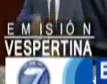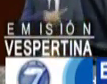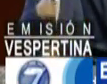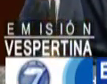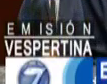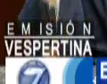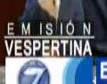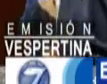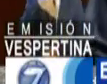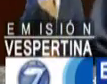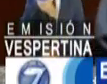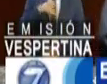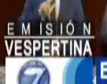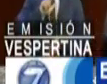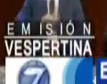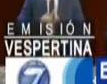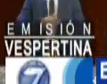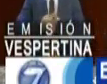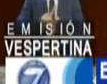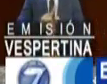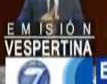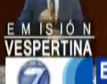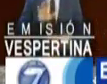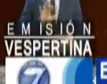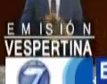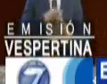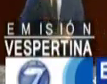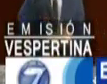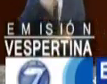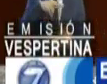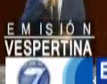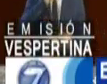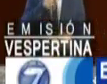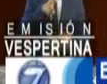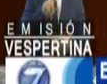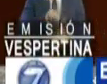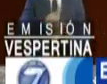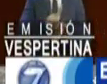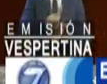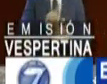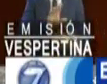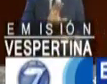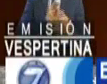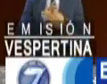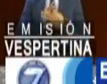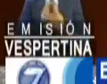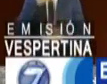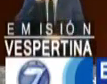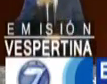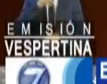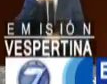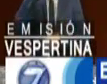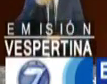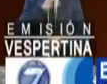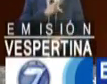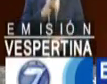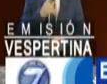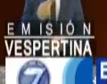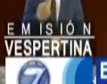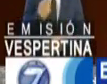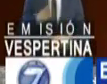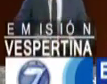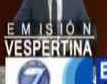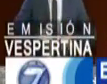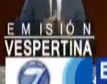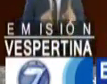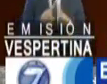y México tiene algo de Guatemala. Aunque también somos diferentes, podemos coincidir que compartimos cosas,